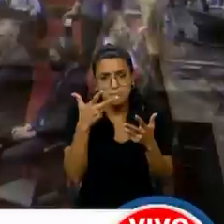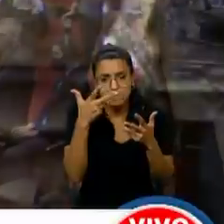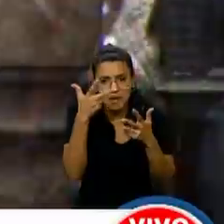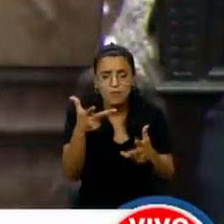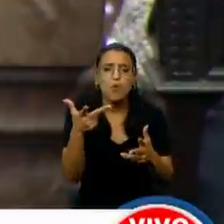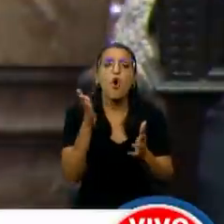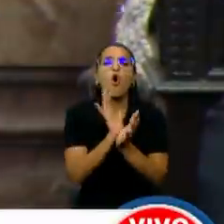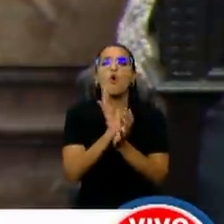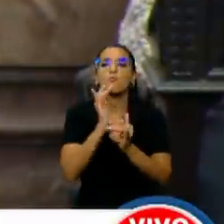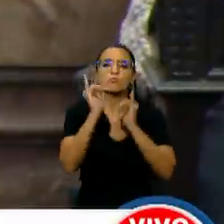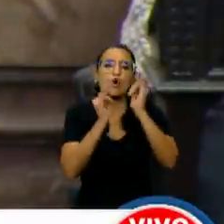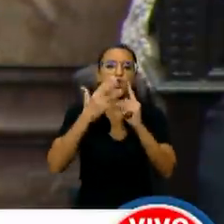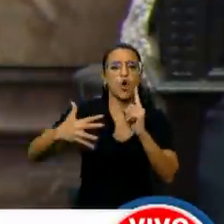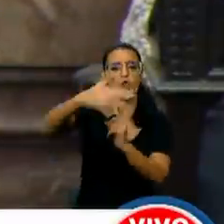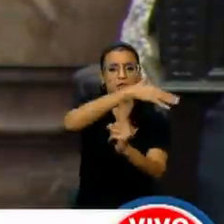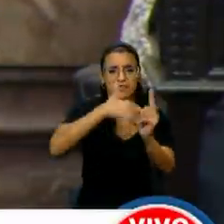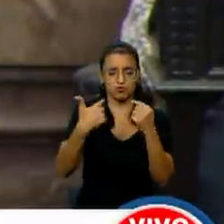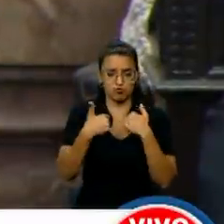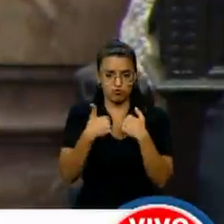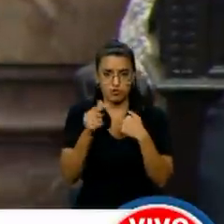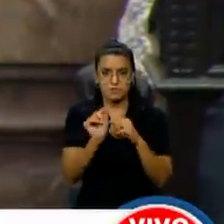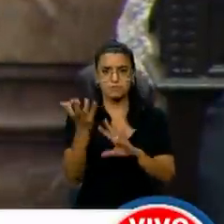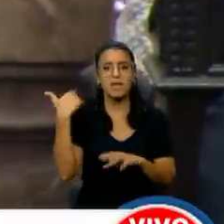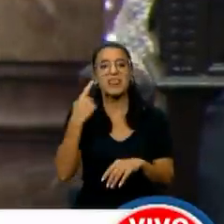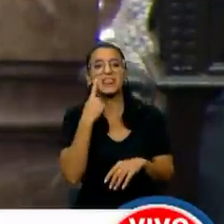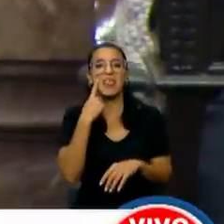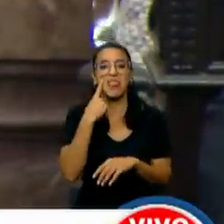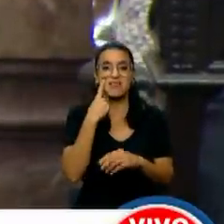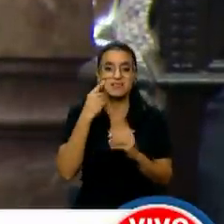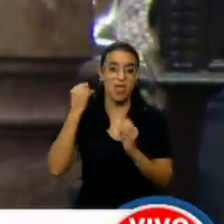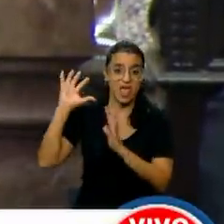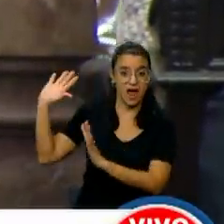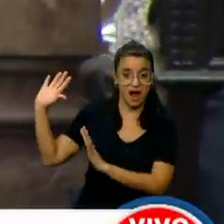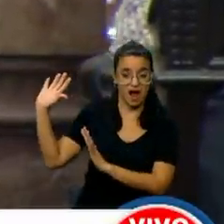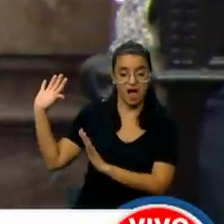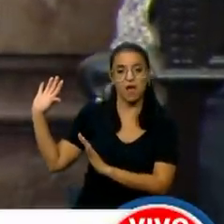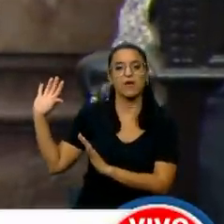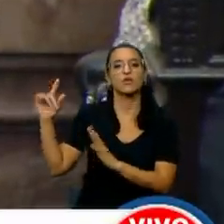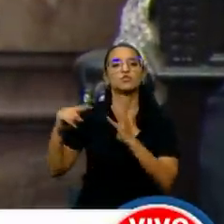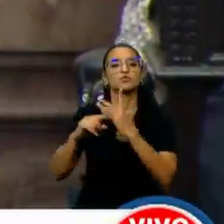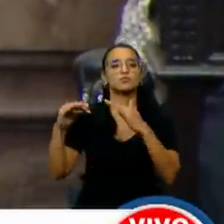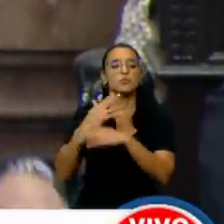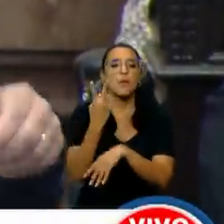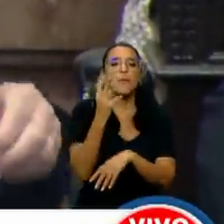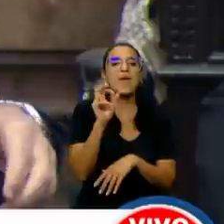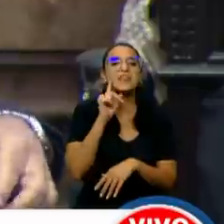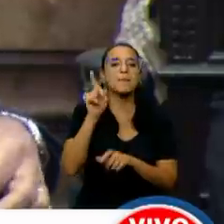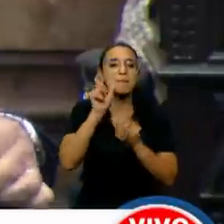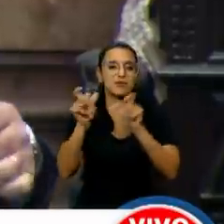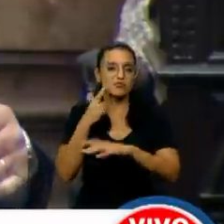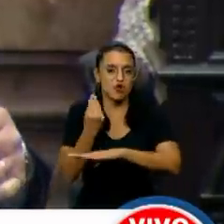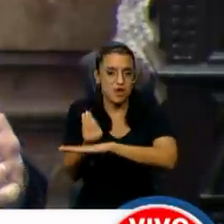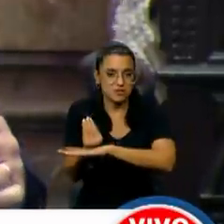poner en contexto yo acabo de dejar la intendencia de la ciudad de dios de 20.000 habitantes